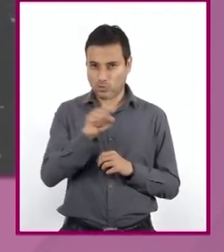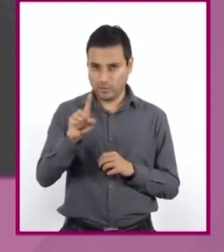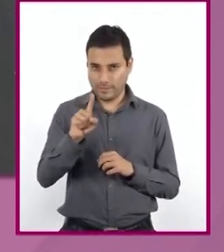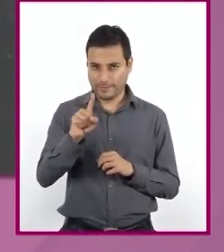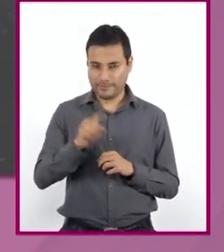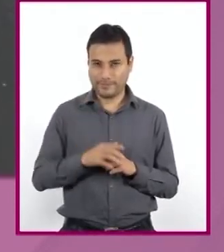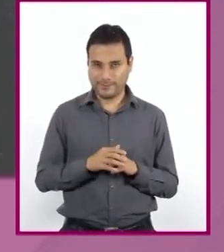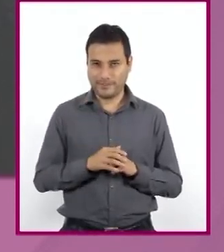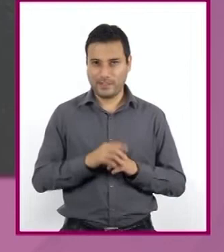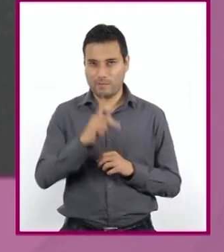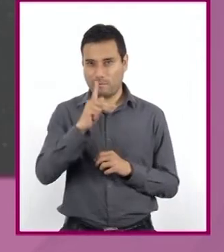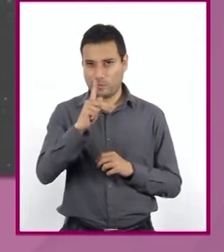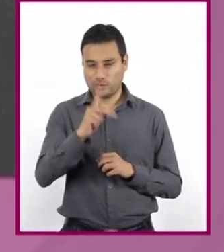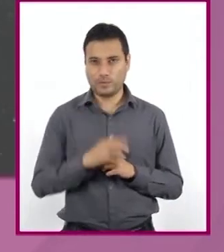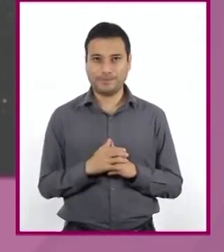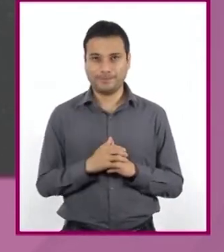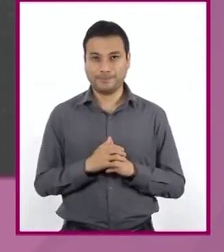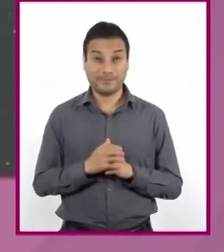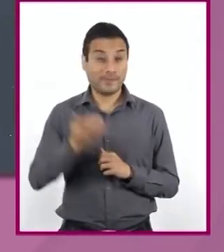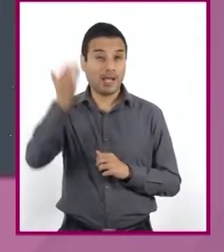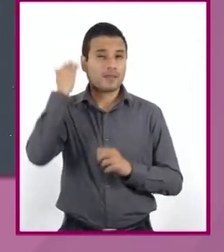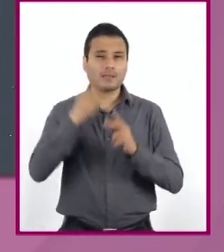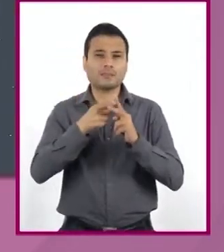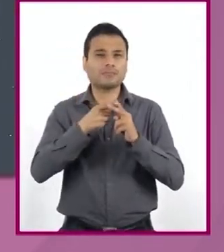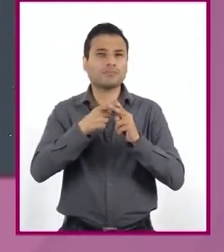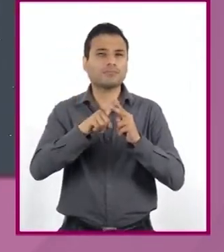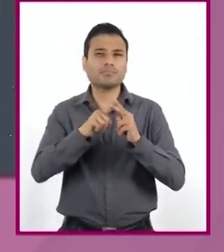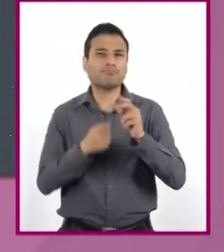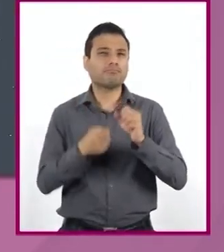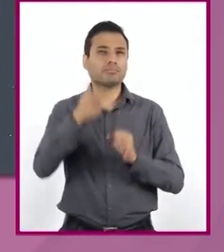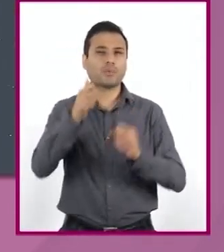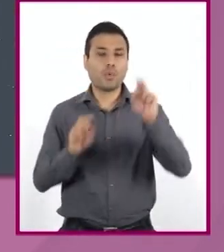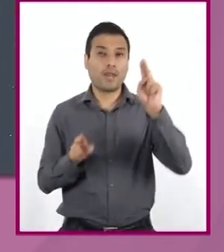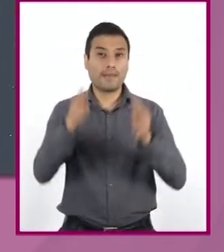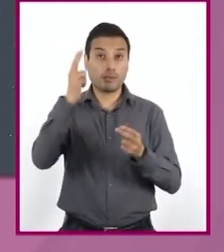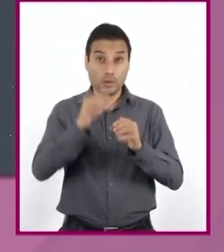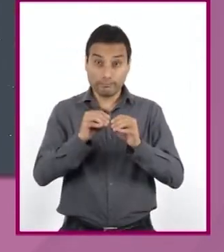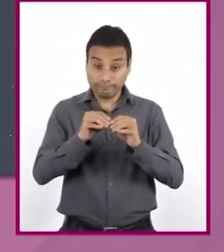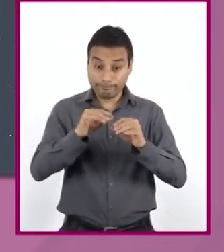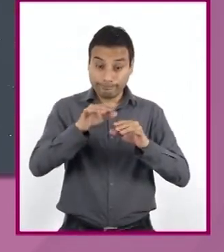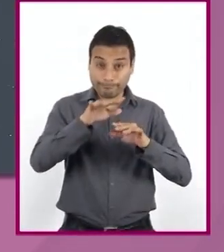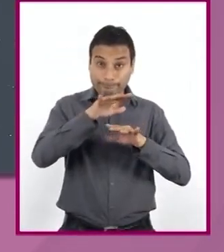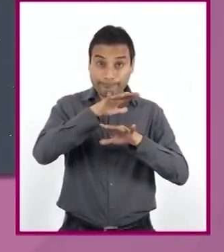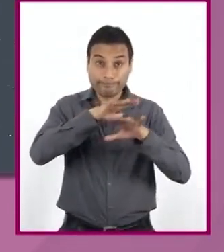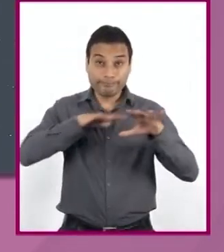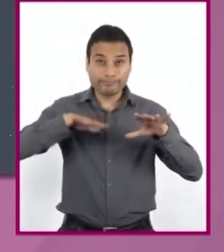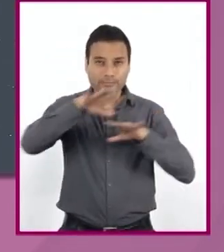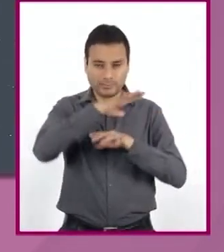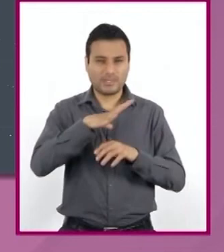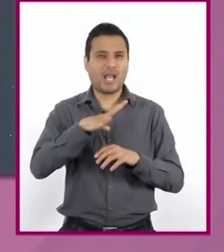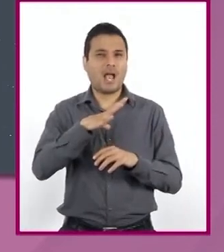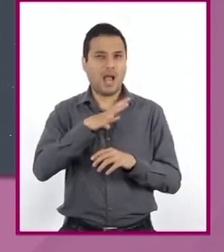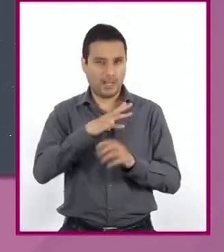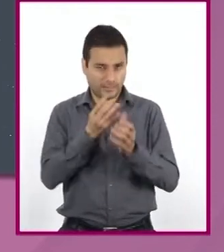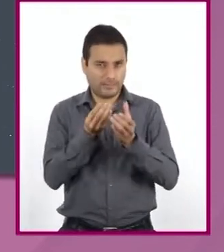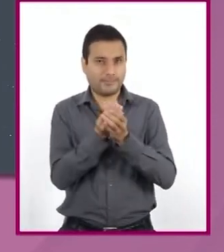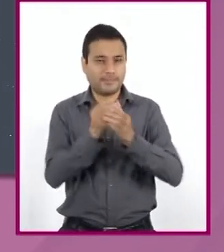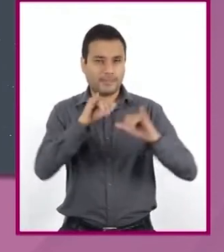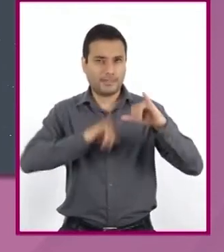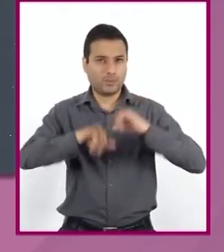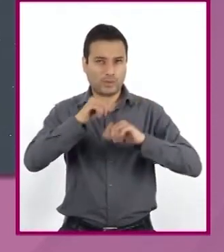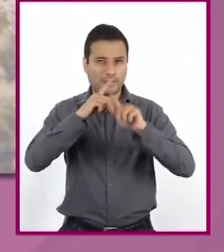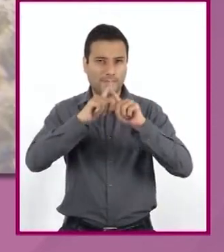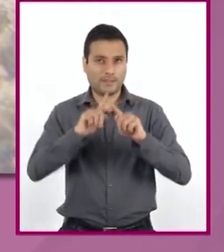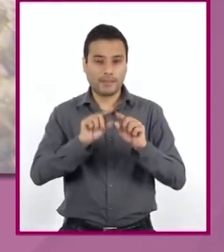fósforo. Cuando el universo surgió, esos elementos fueron arrojados. Es así que